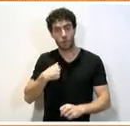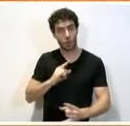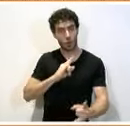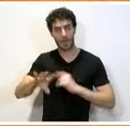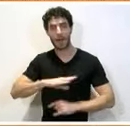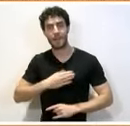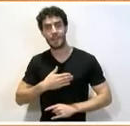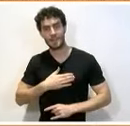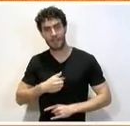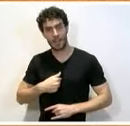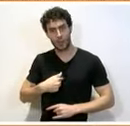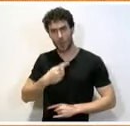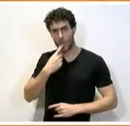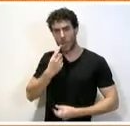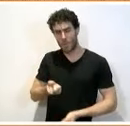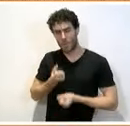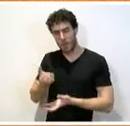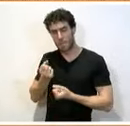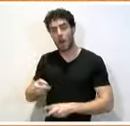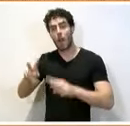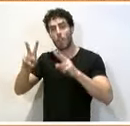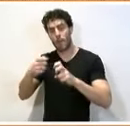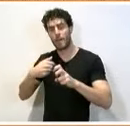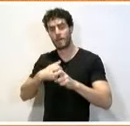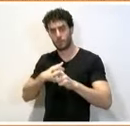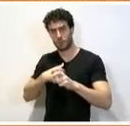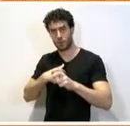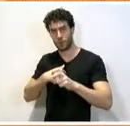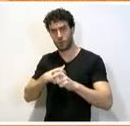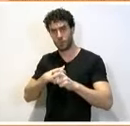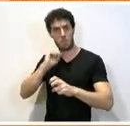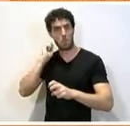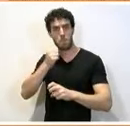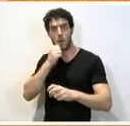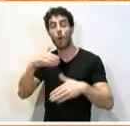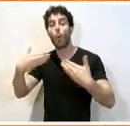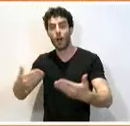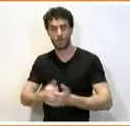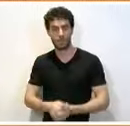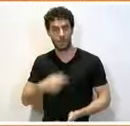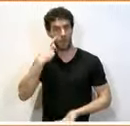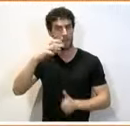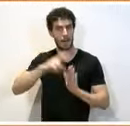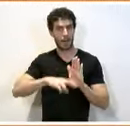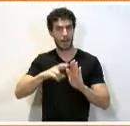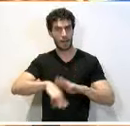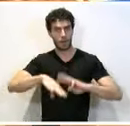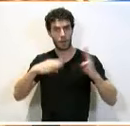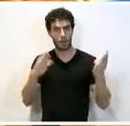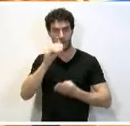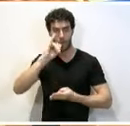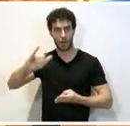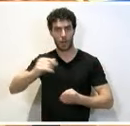siguiente y le informé sobre qué materia iba a ir la interpelación. Mire, el reglamento de esta Cámara